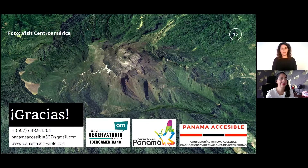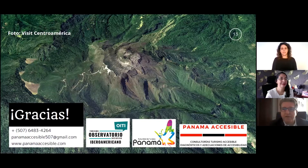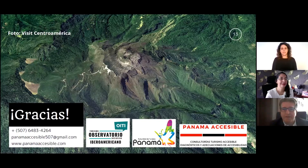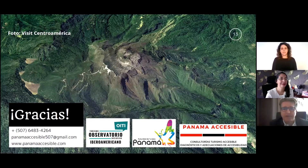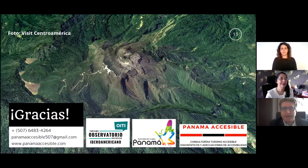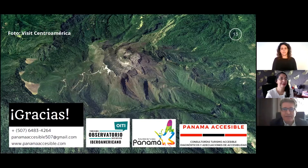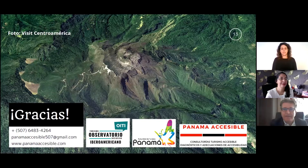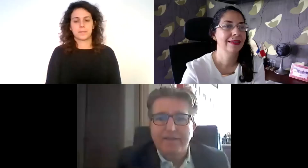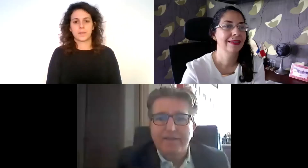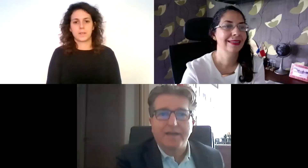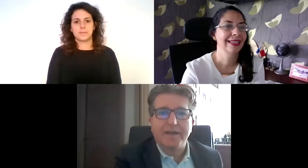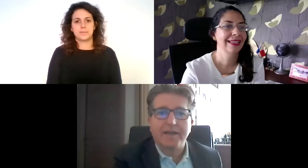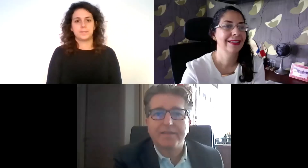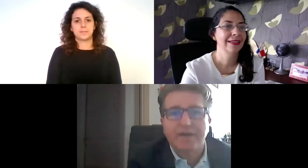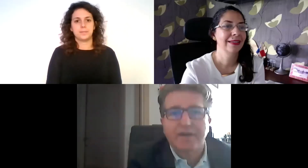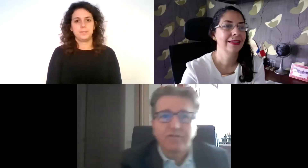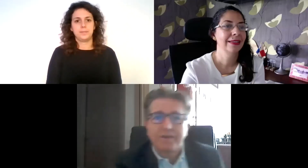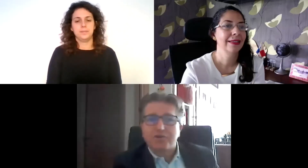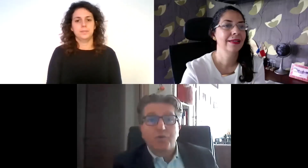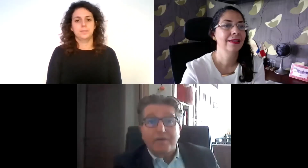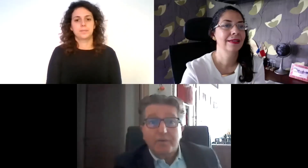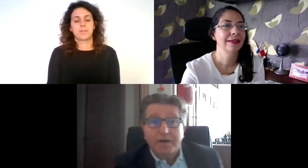Thank you very much, Dan. Gracias.